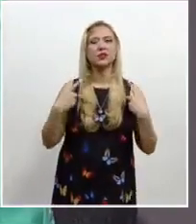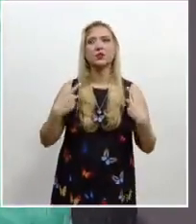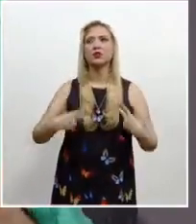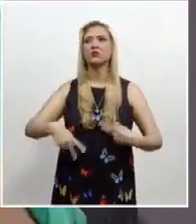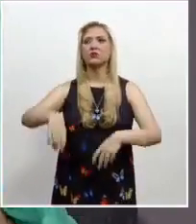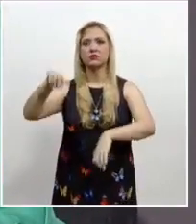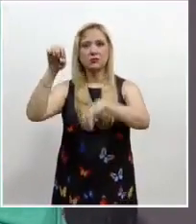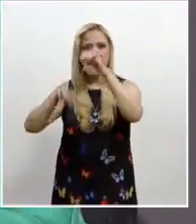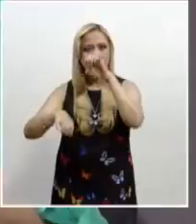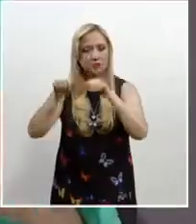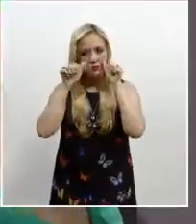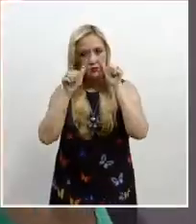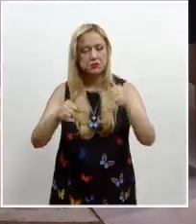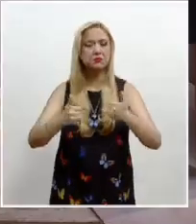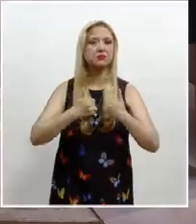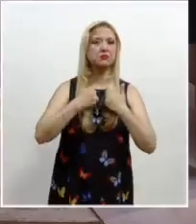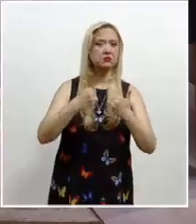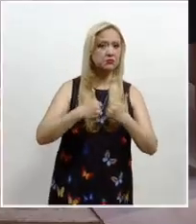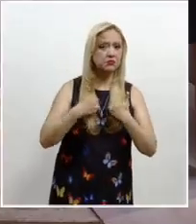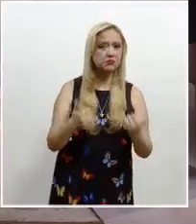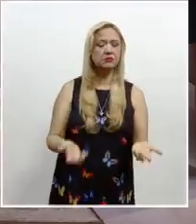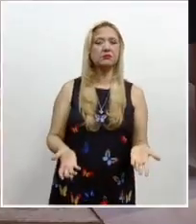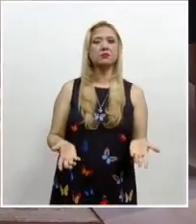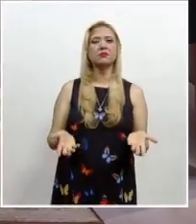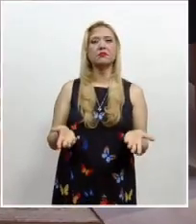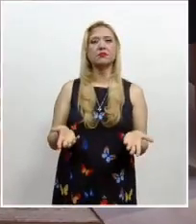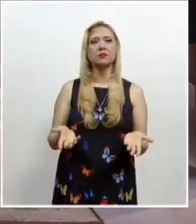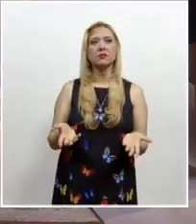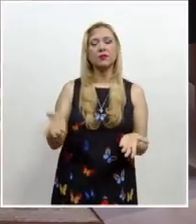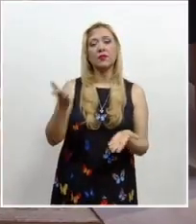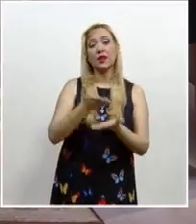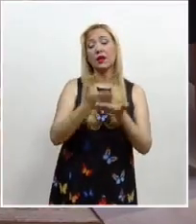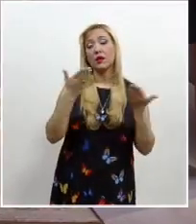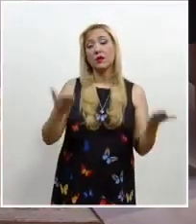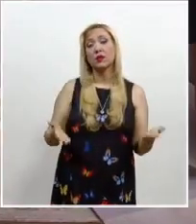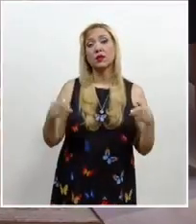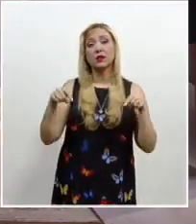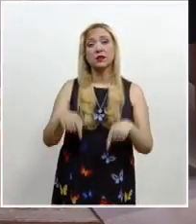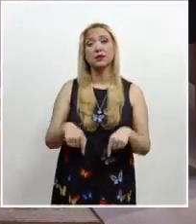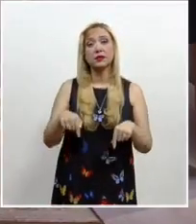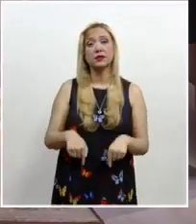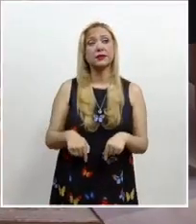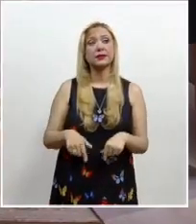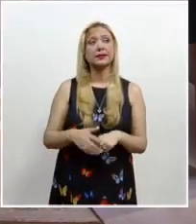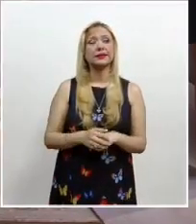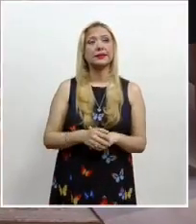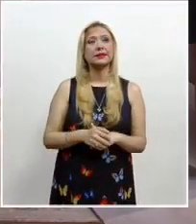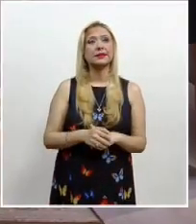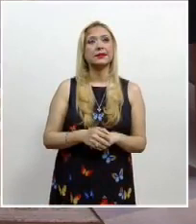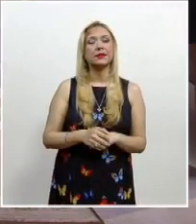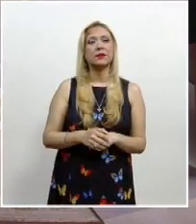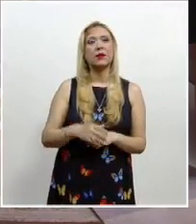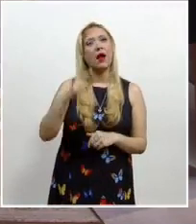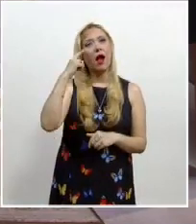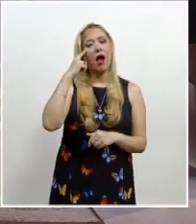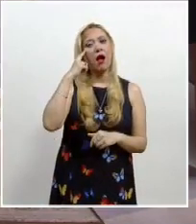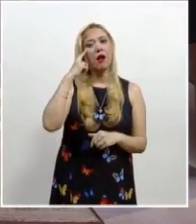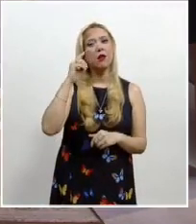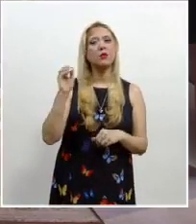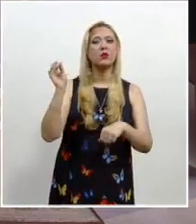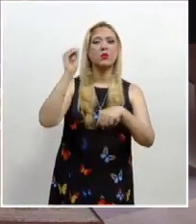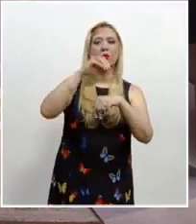adultas mayores, a las y los jóvenes, a las madres jefas de hogar. Entonces, lo que estamos haciendo nada más en este sistema es poniéndole a cada